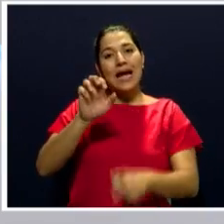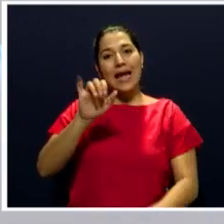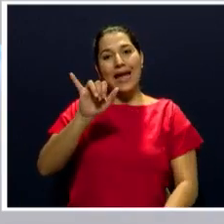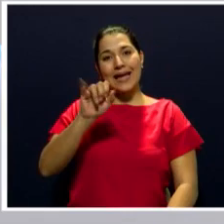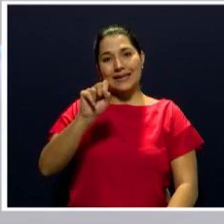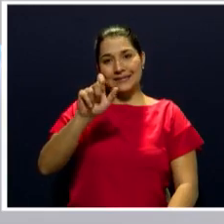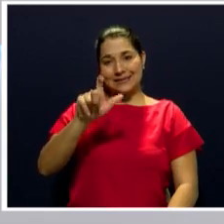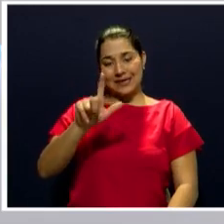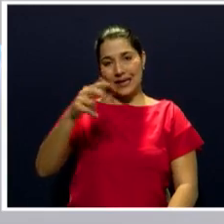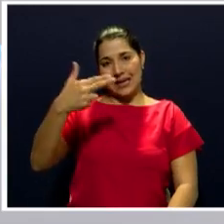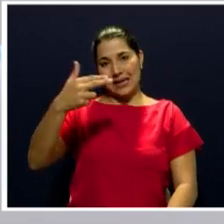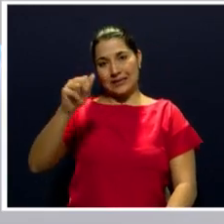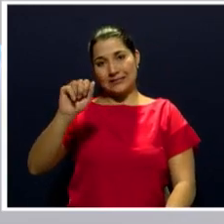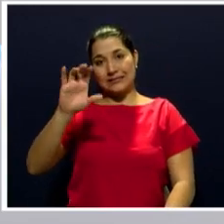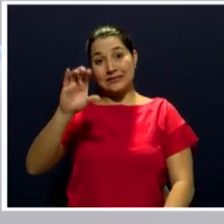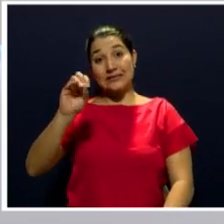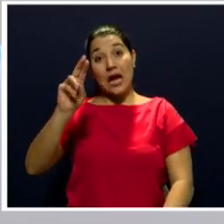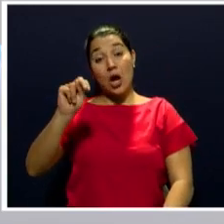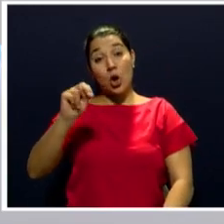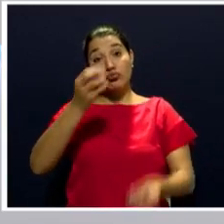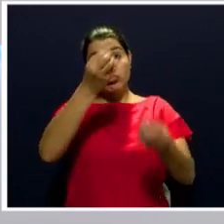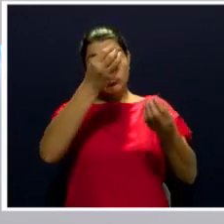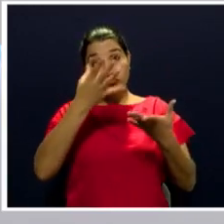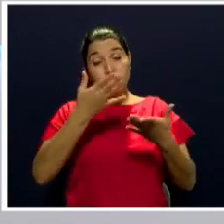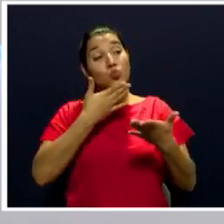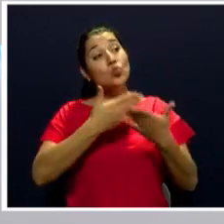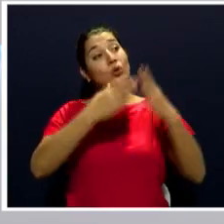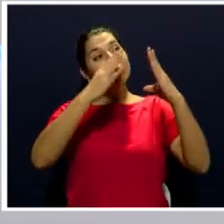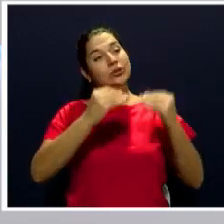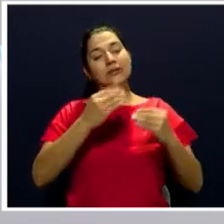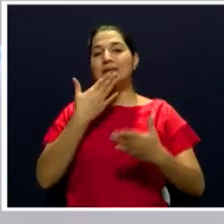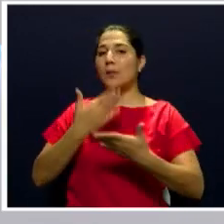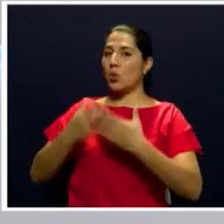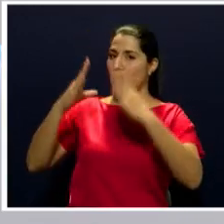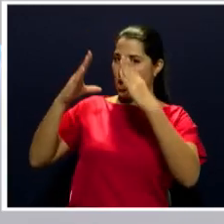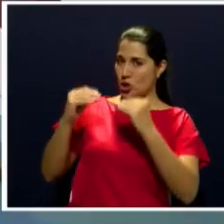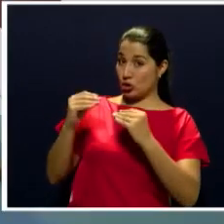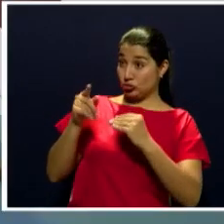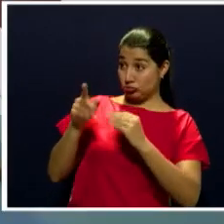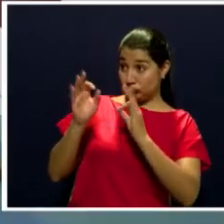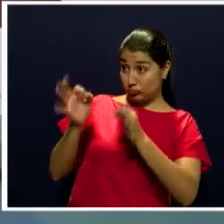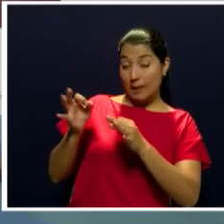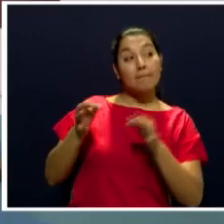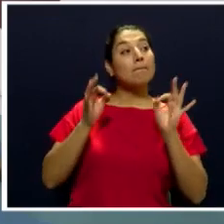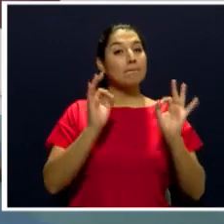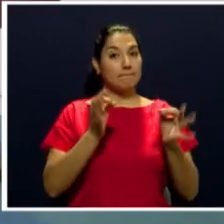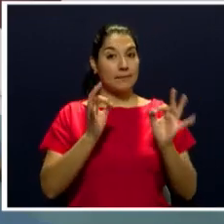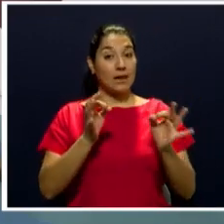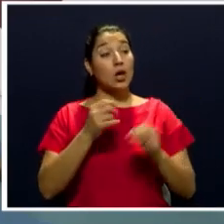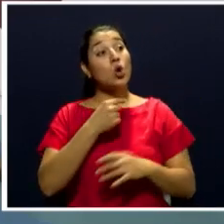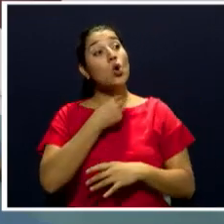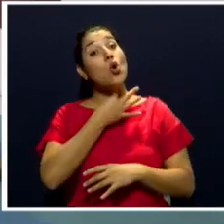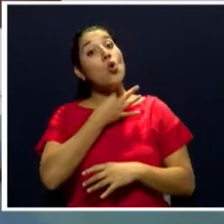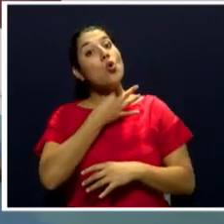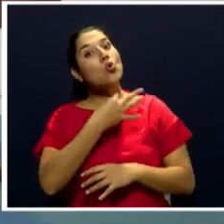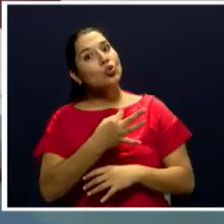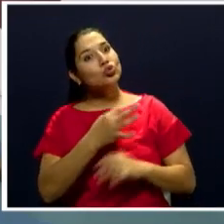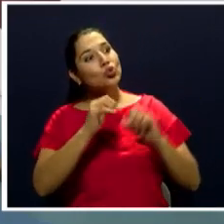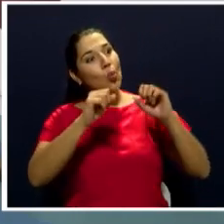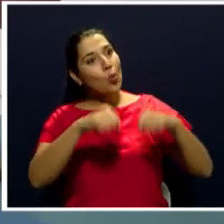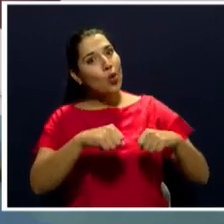nos ofrece información sobre estos datos. Buenas noches, Eisel. Buenas noches, don Ernesto, ¿cómo está? Muy bien, gusto en